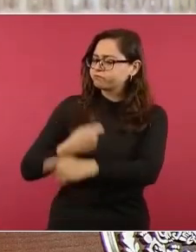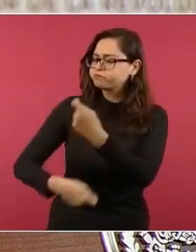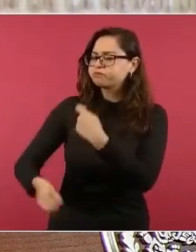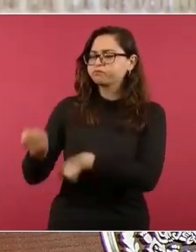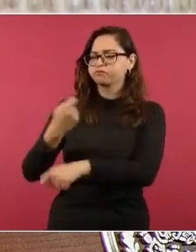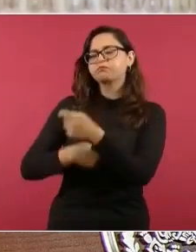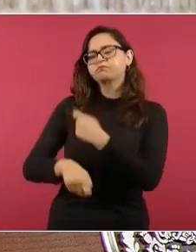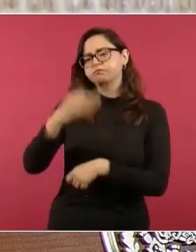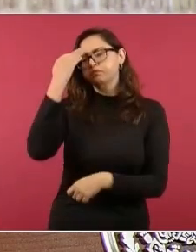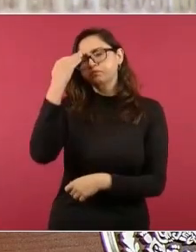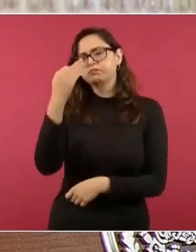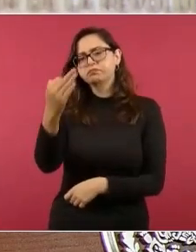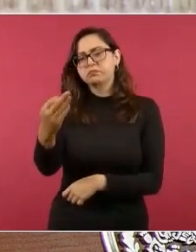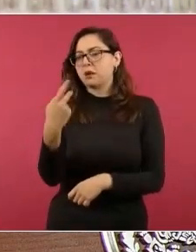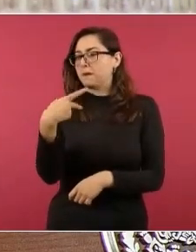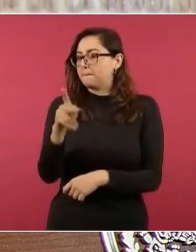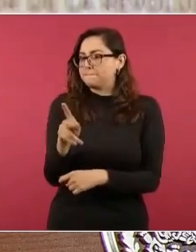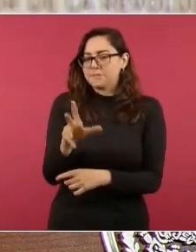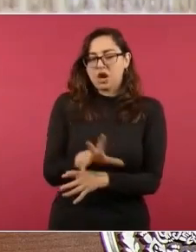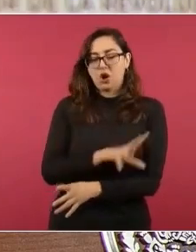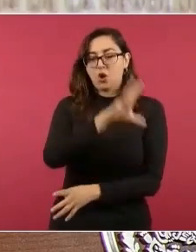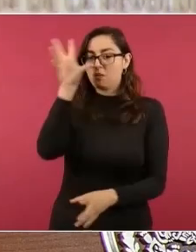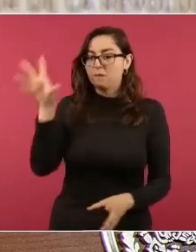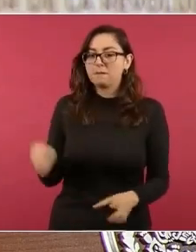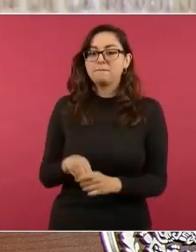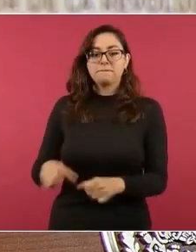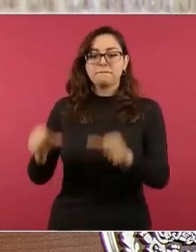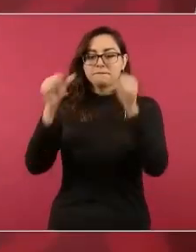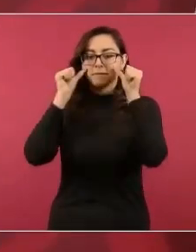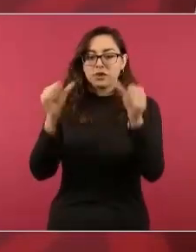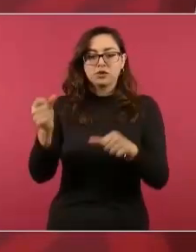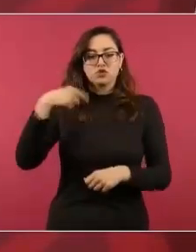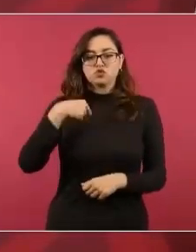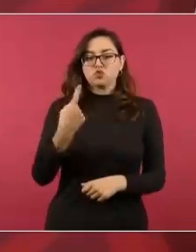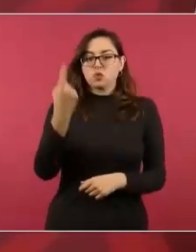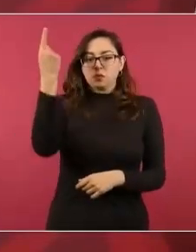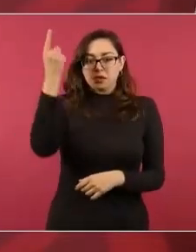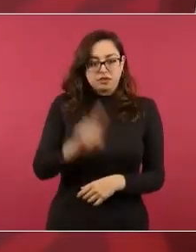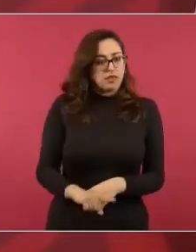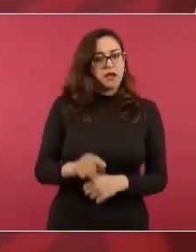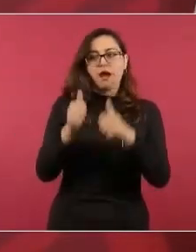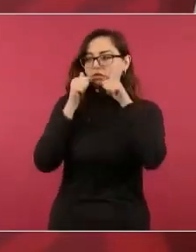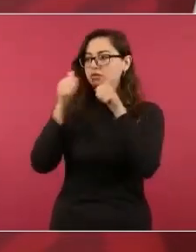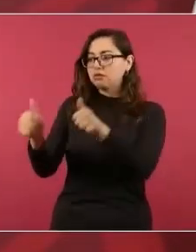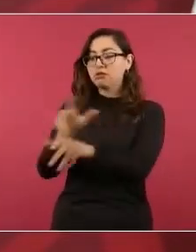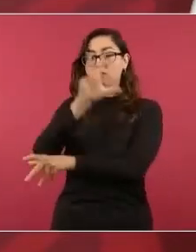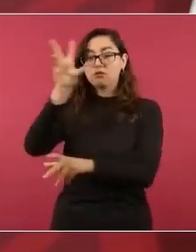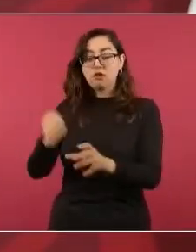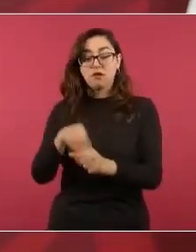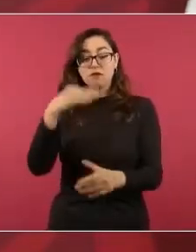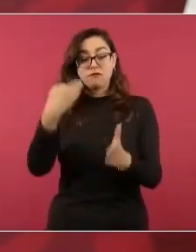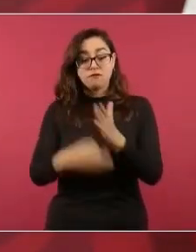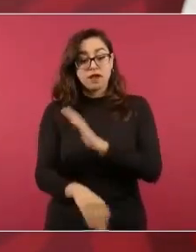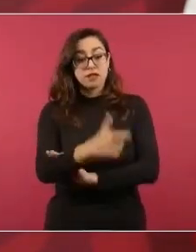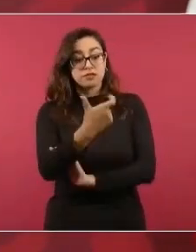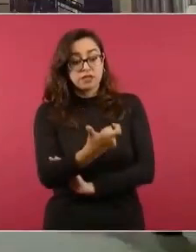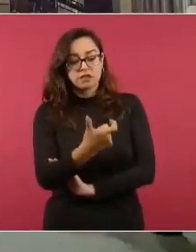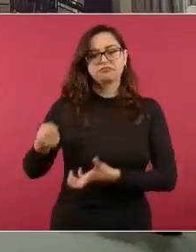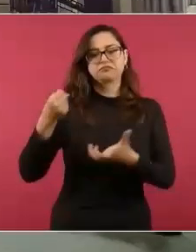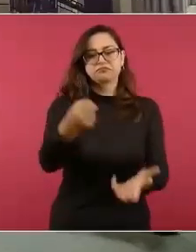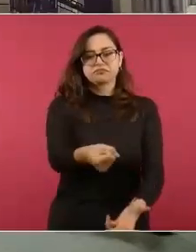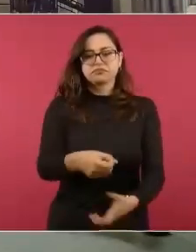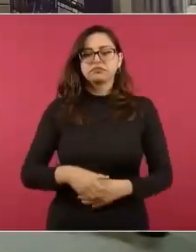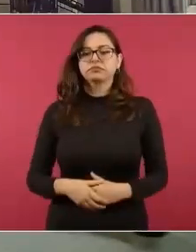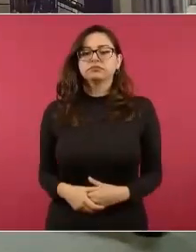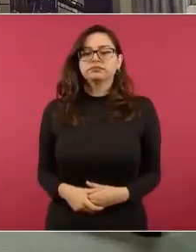y la instrucción es de que no falten los recursos. Sí, presidente, gracias. Hemos